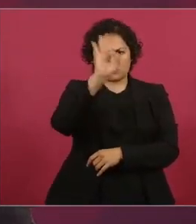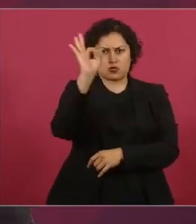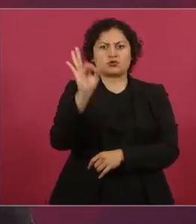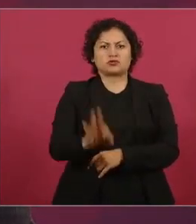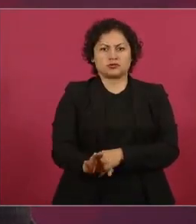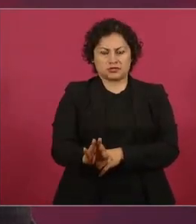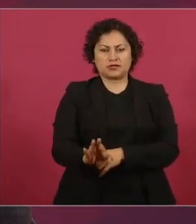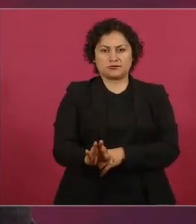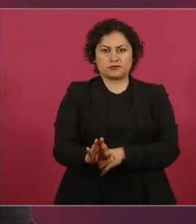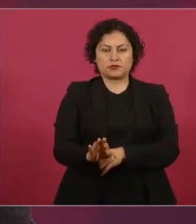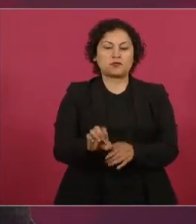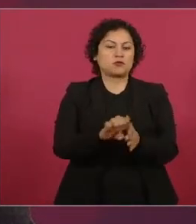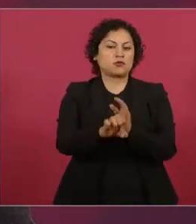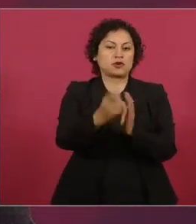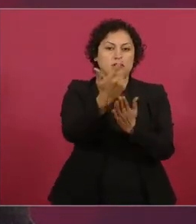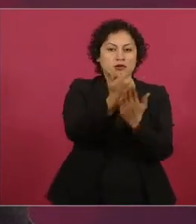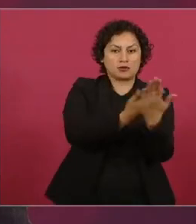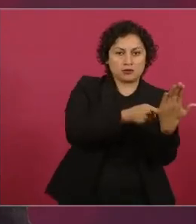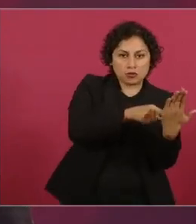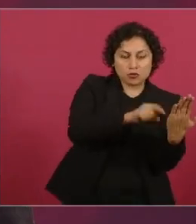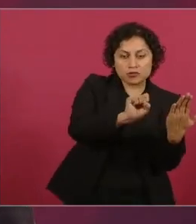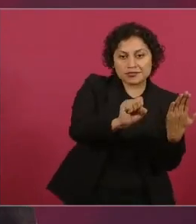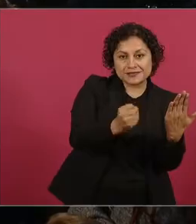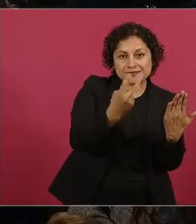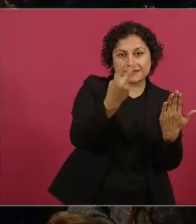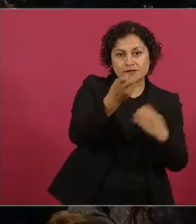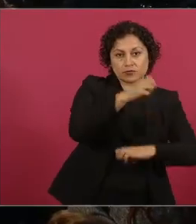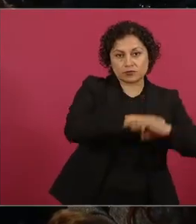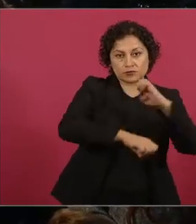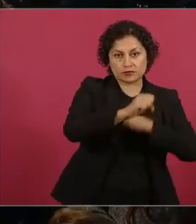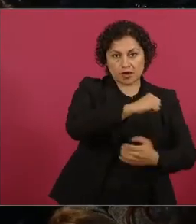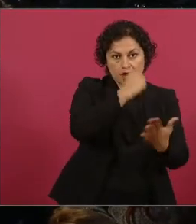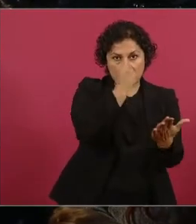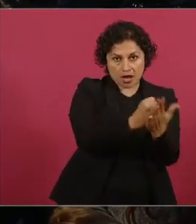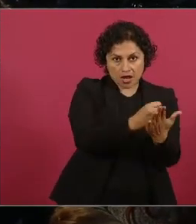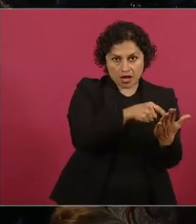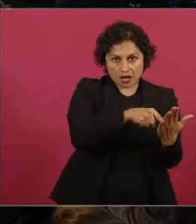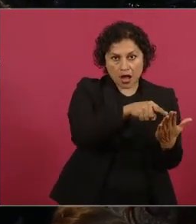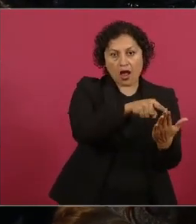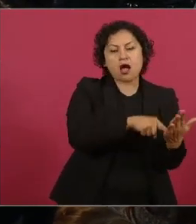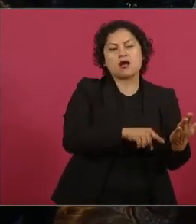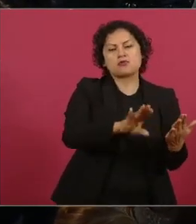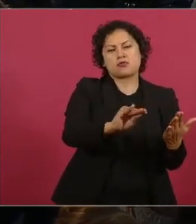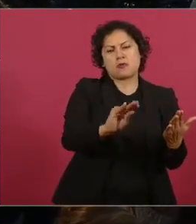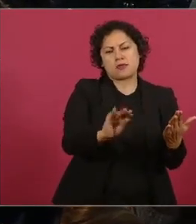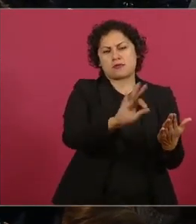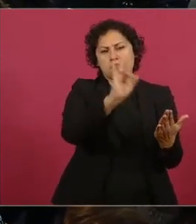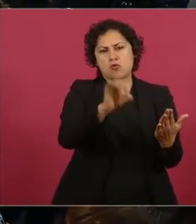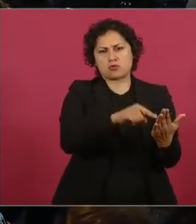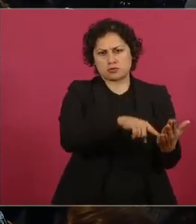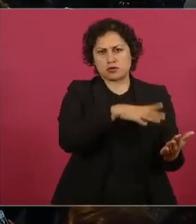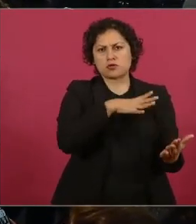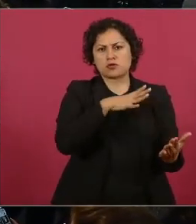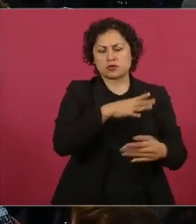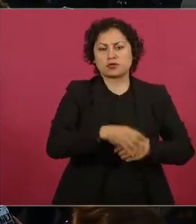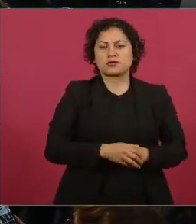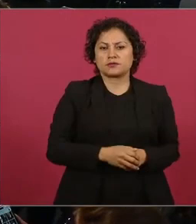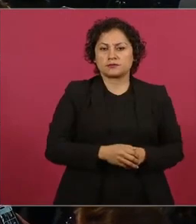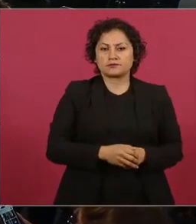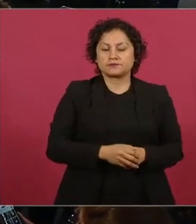62 claves autorizadas para la atención. La fuerza de trabajo está compuesta